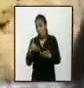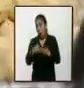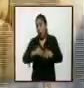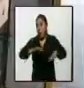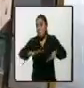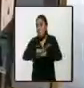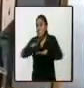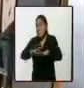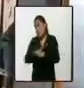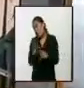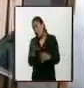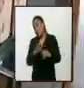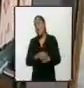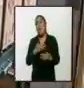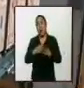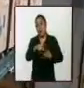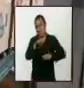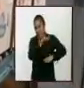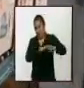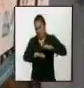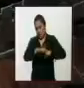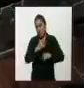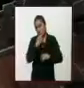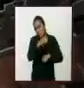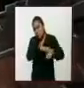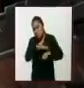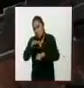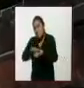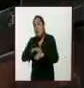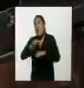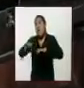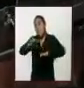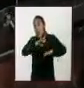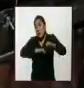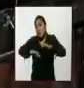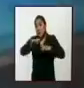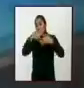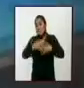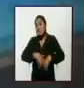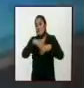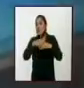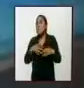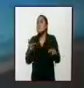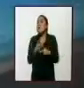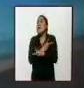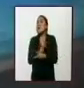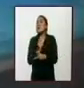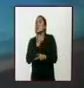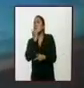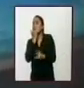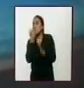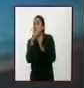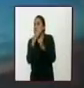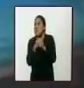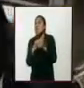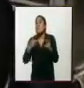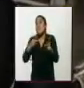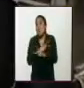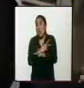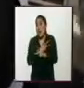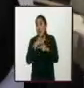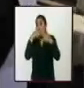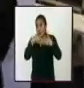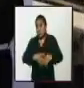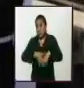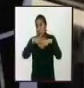otros. La calificadora advirtió que la confianza empresarial se está viendo afectada por la incertidumbre política y hay una desaceleración